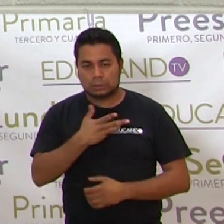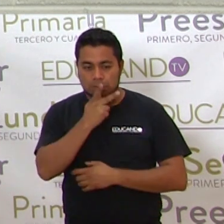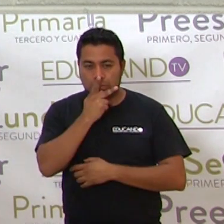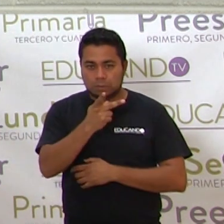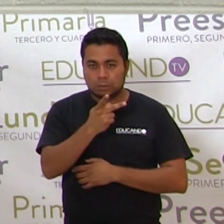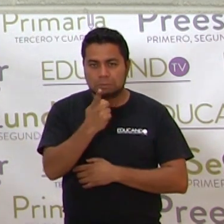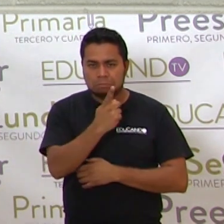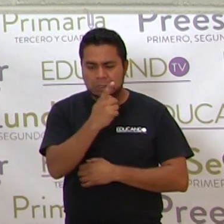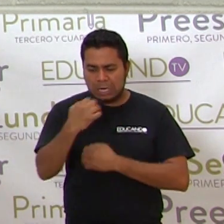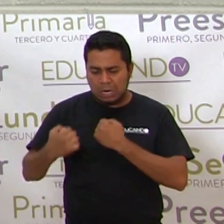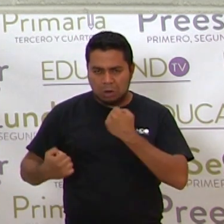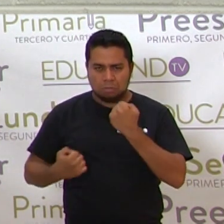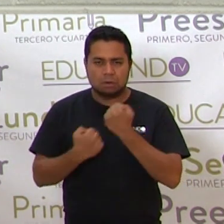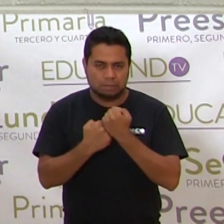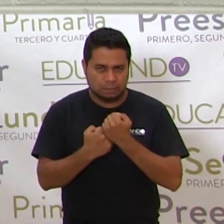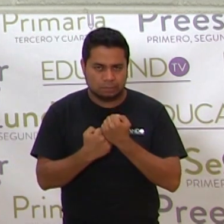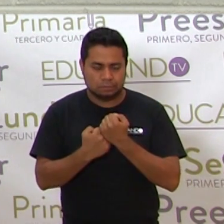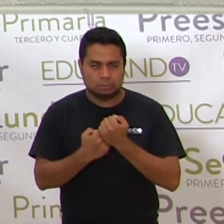complementan. ¿Bien?